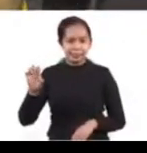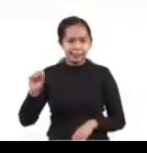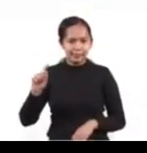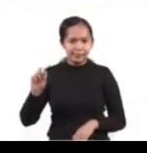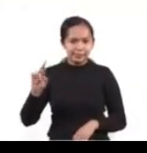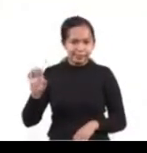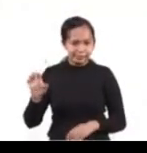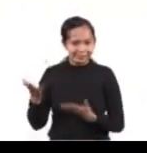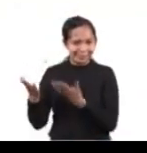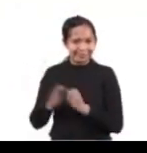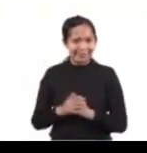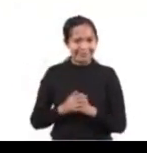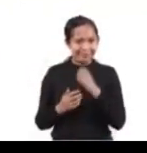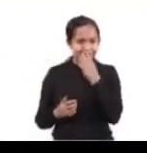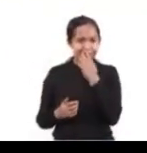¡Silvestre